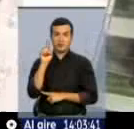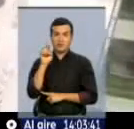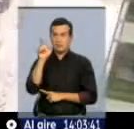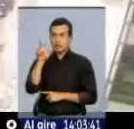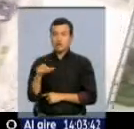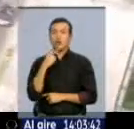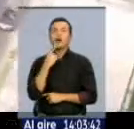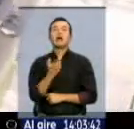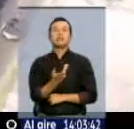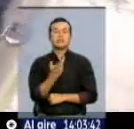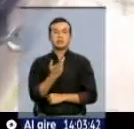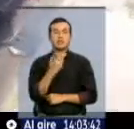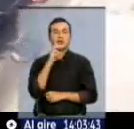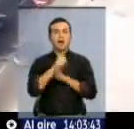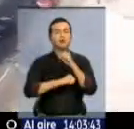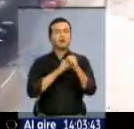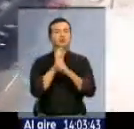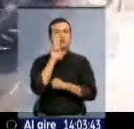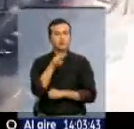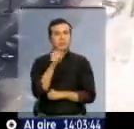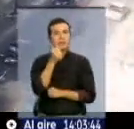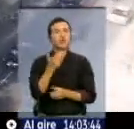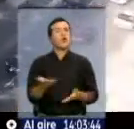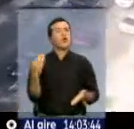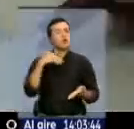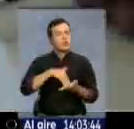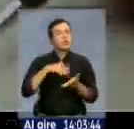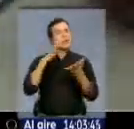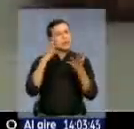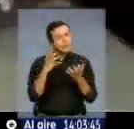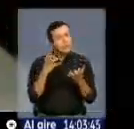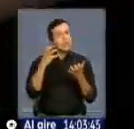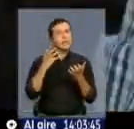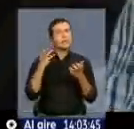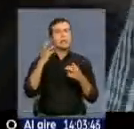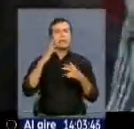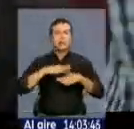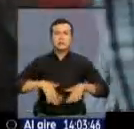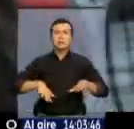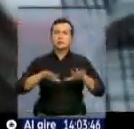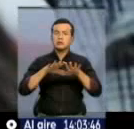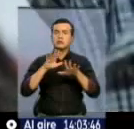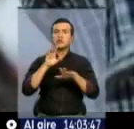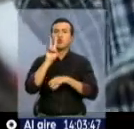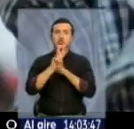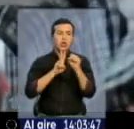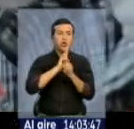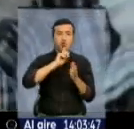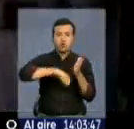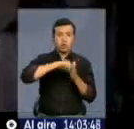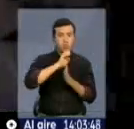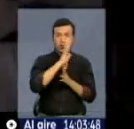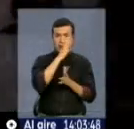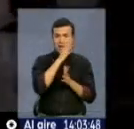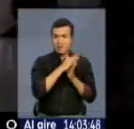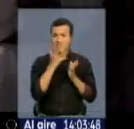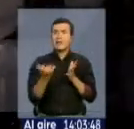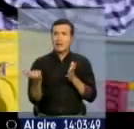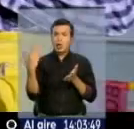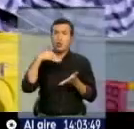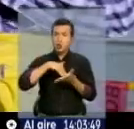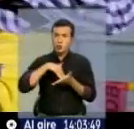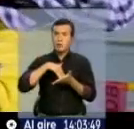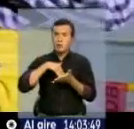la constructora buscaba la manera de retomar las operaciones en nuestro territorio, pues había permanecido 2 años sin contratos y en su contra mantenía varios